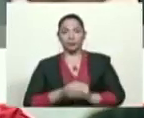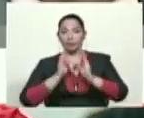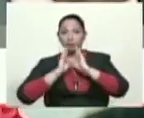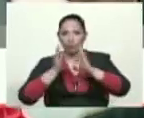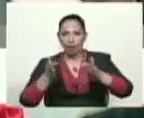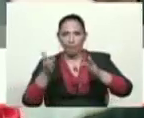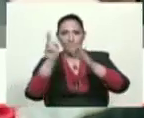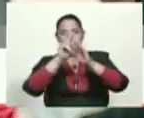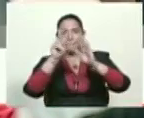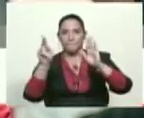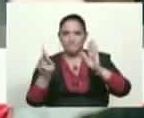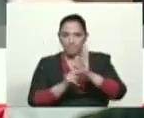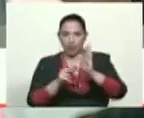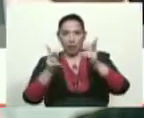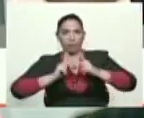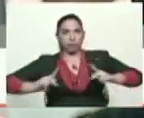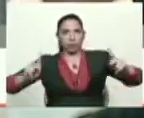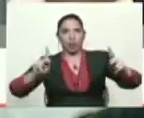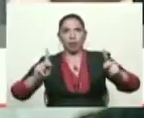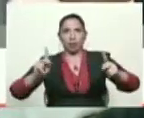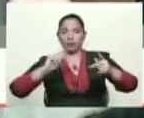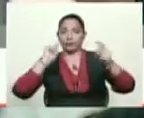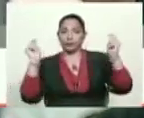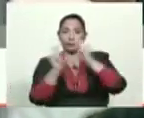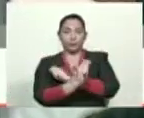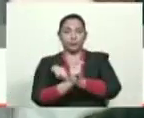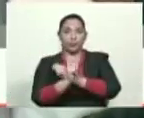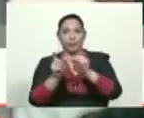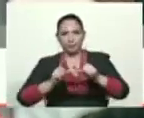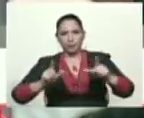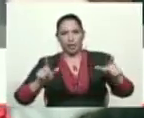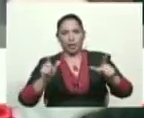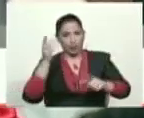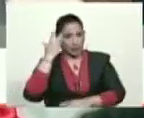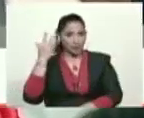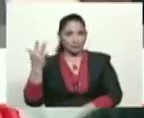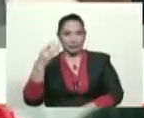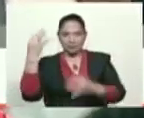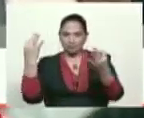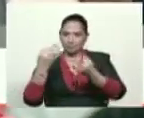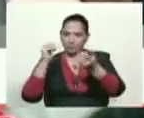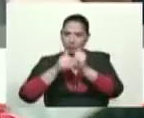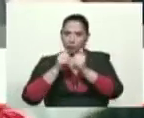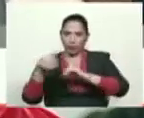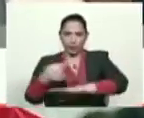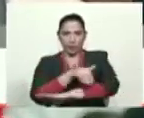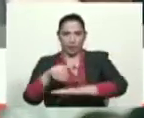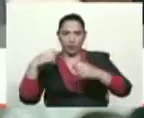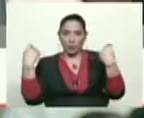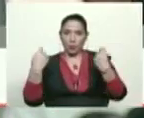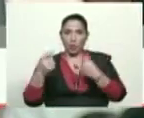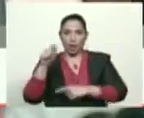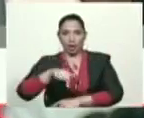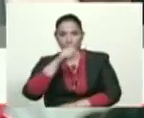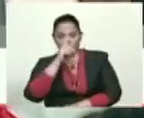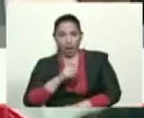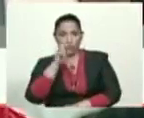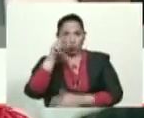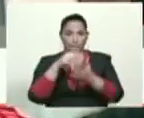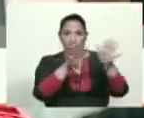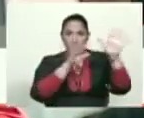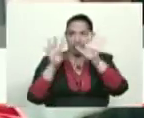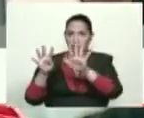plazas parques se convierten en espacios ideales para el deporte de calle para el deporte popular este año 2019